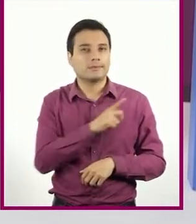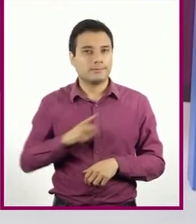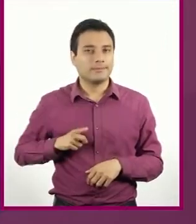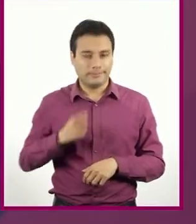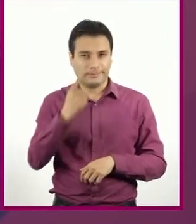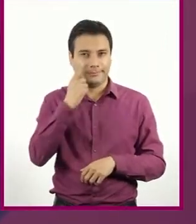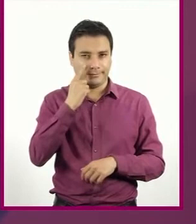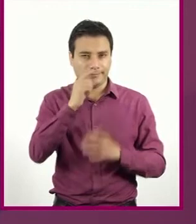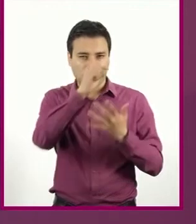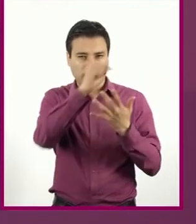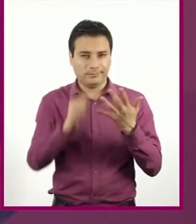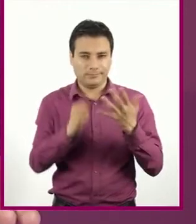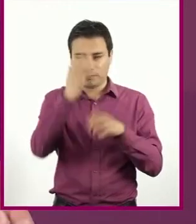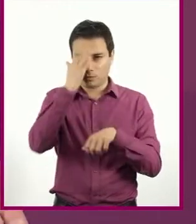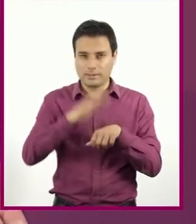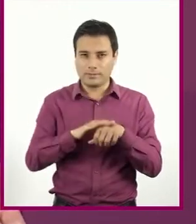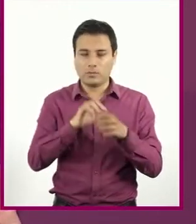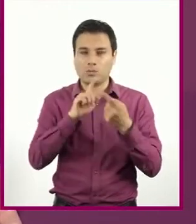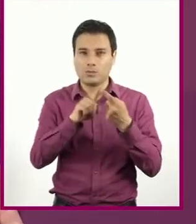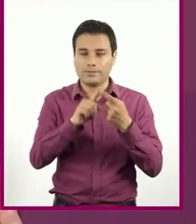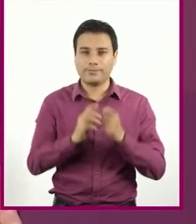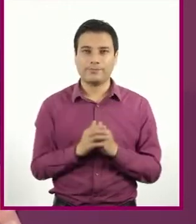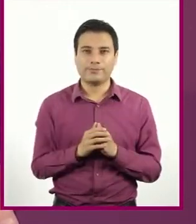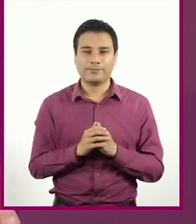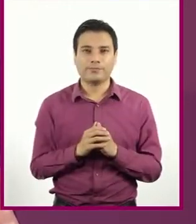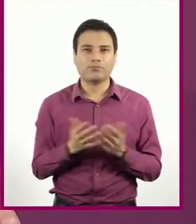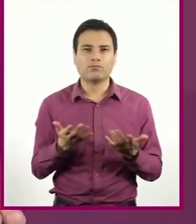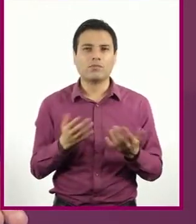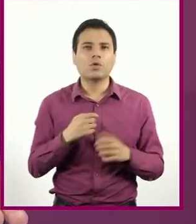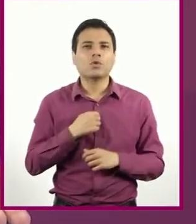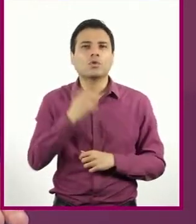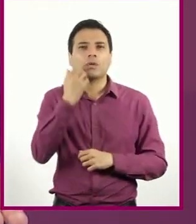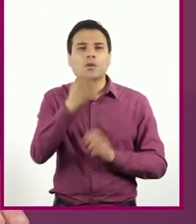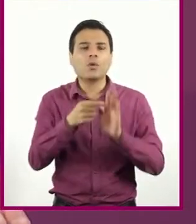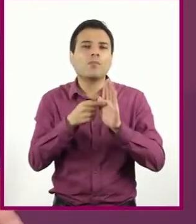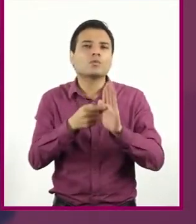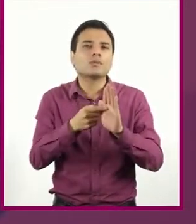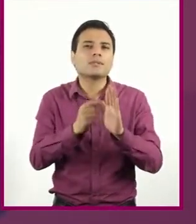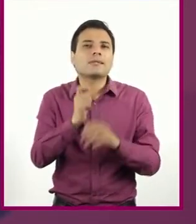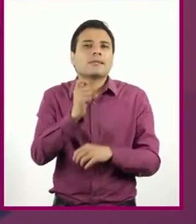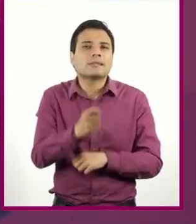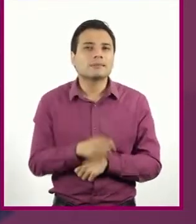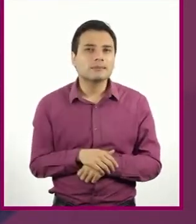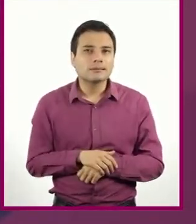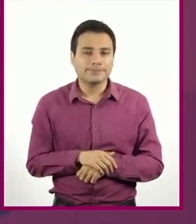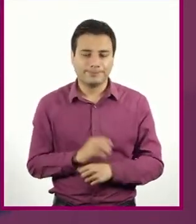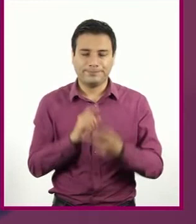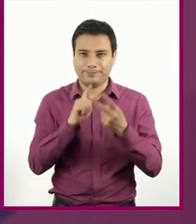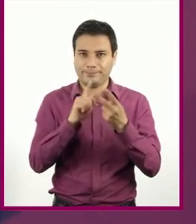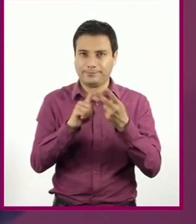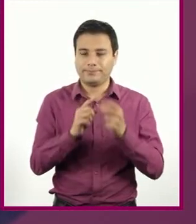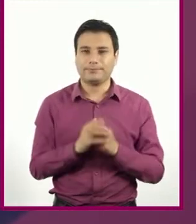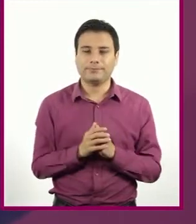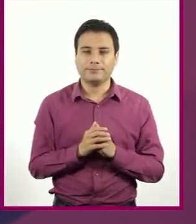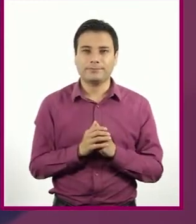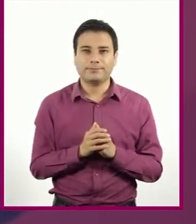aspectos. 1. ¿Qué es lo que pretende mostrarnos la narración original? 2.